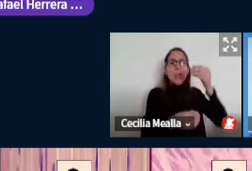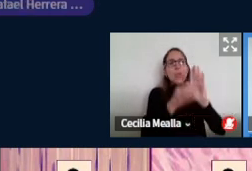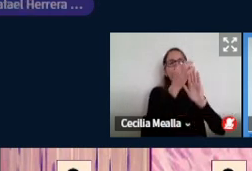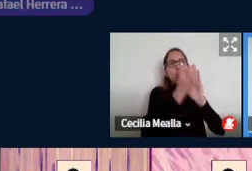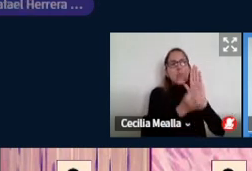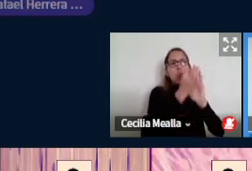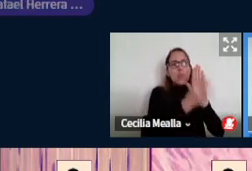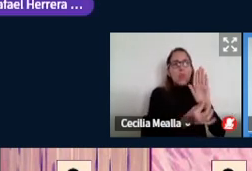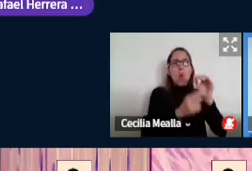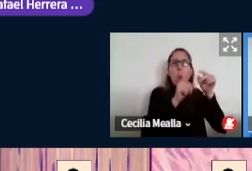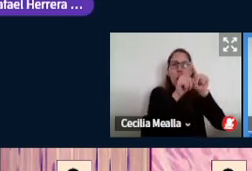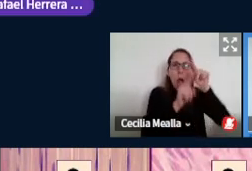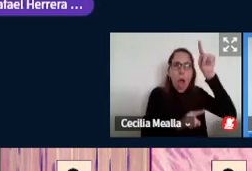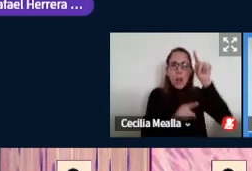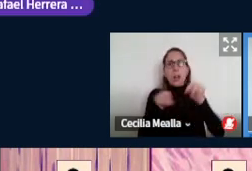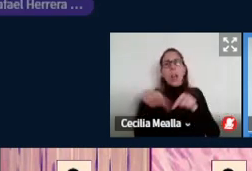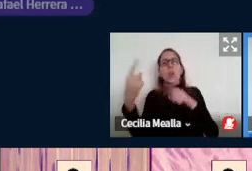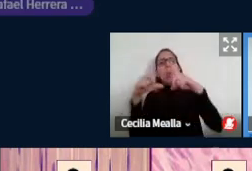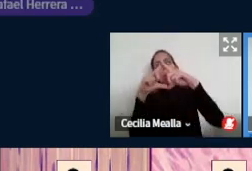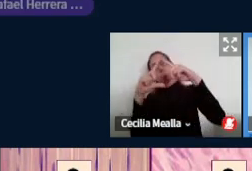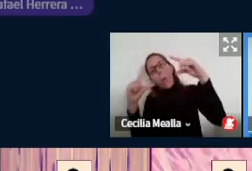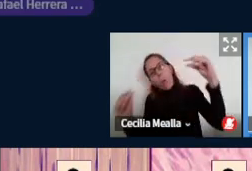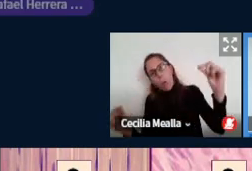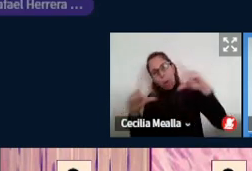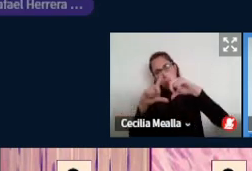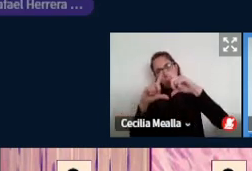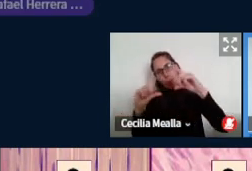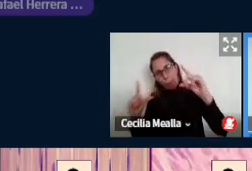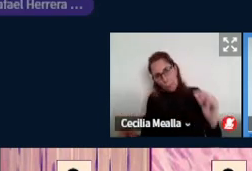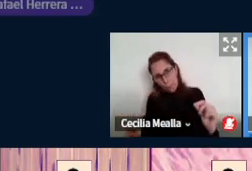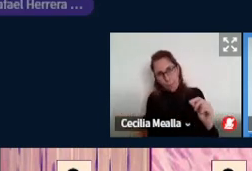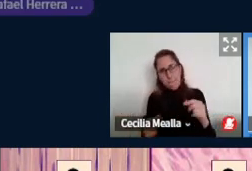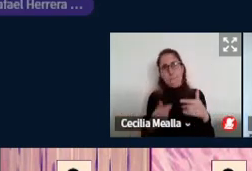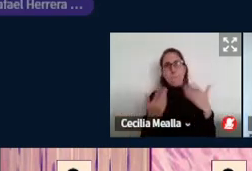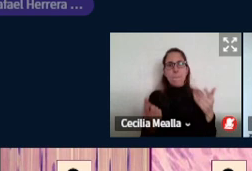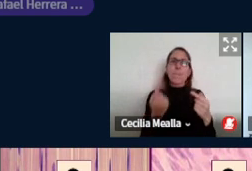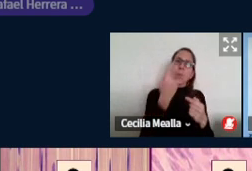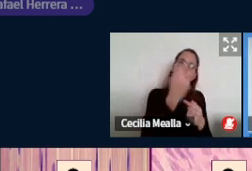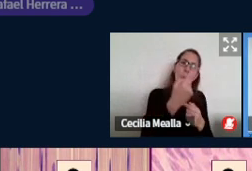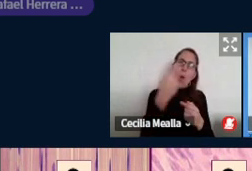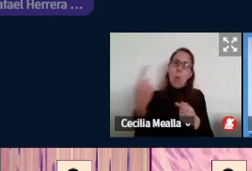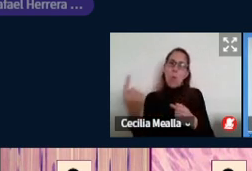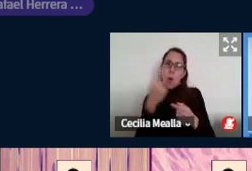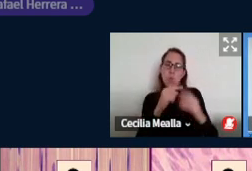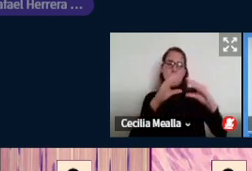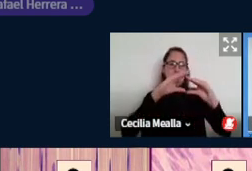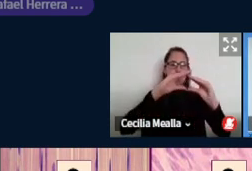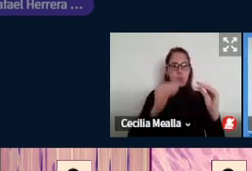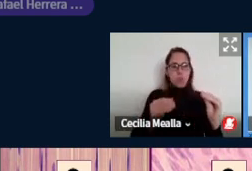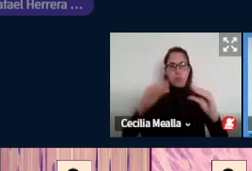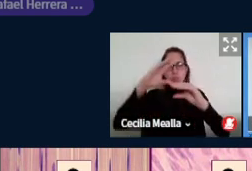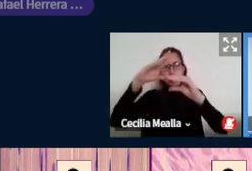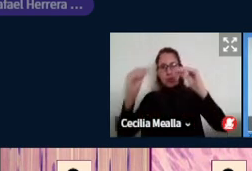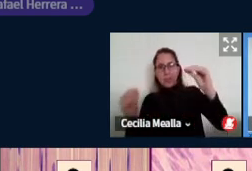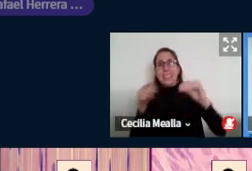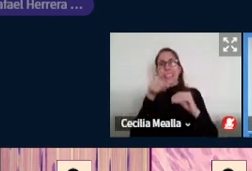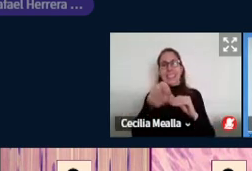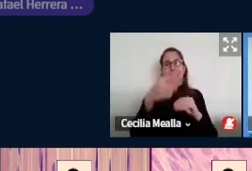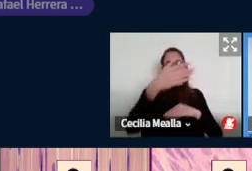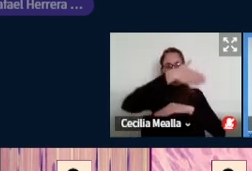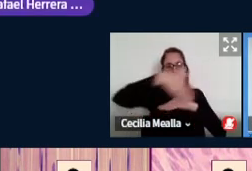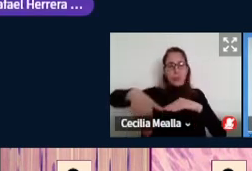sí, cilíndricas y bien alargadas. Por eso es que decíamos que acá tenemos una célula y la otra. ¿Sí? Y esto es un